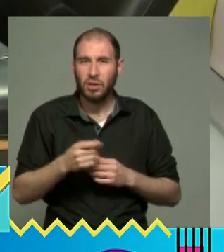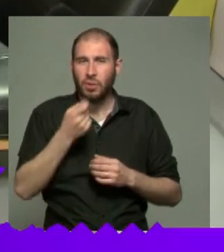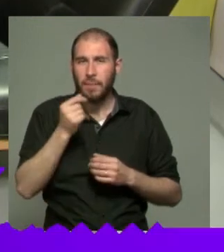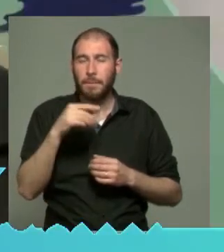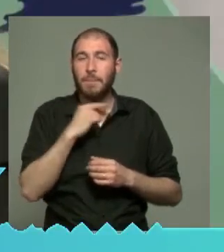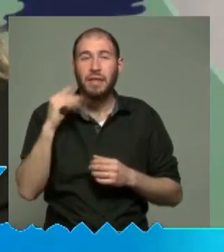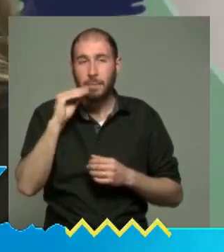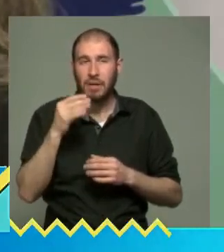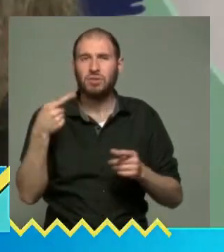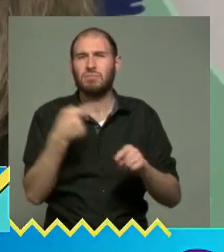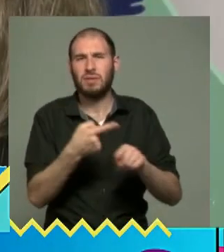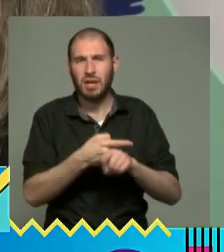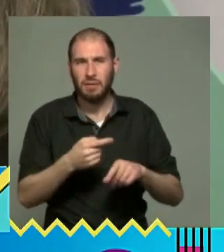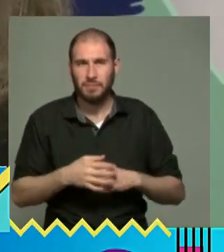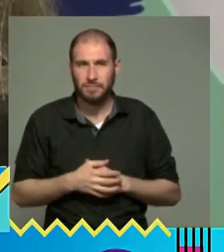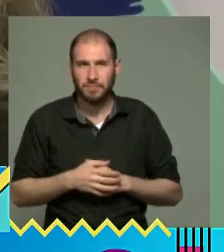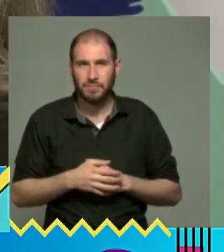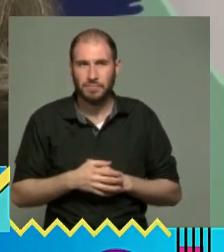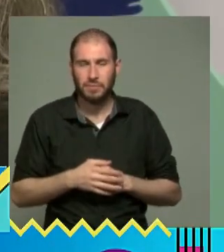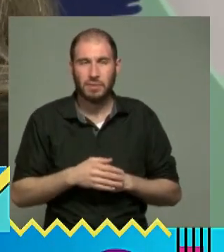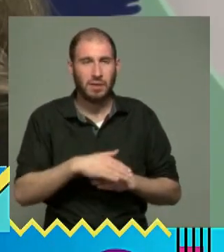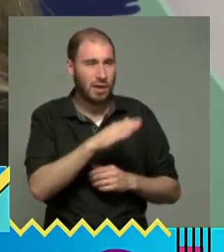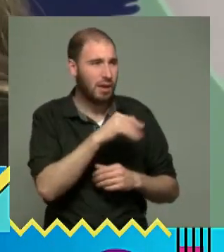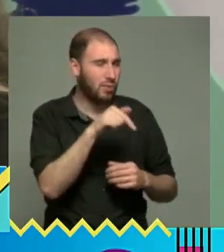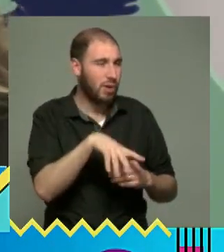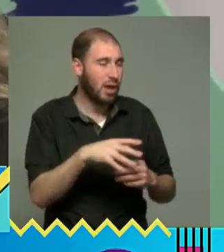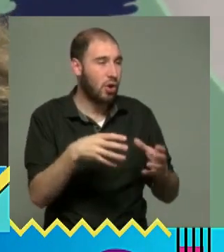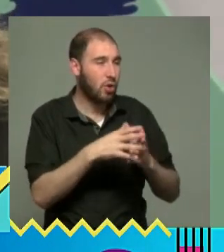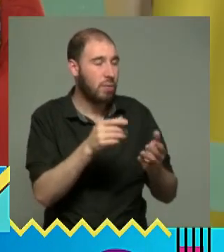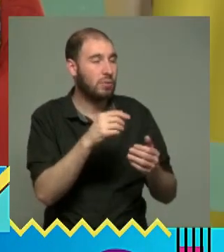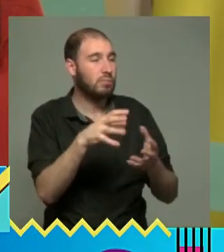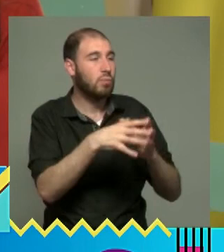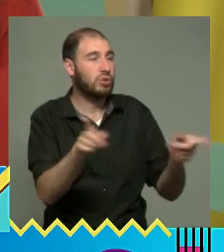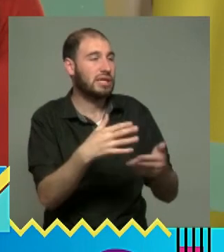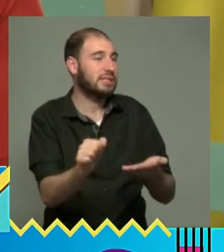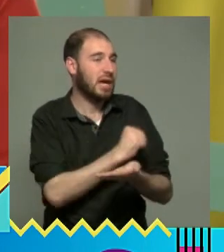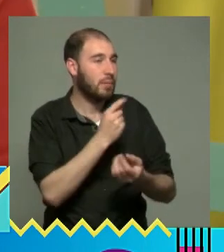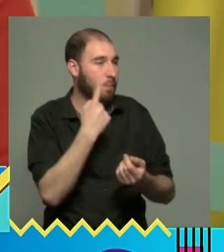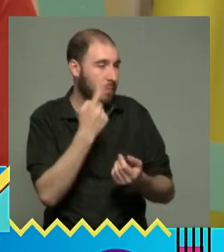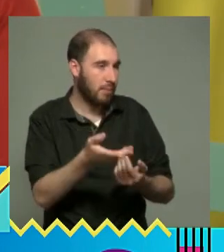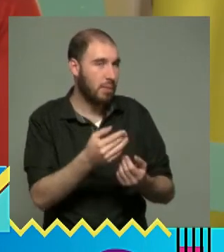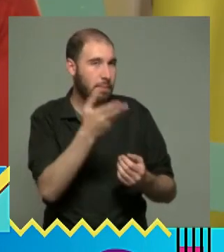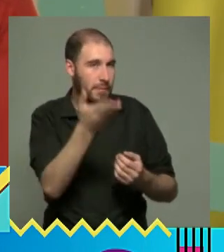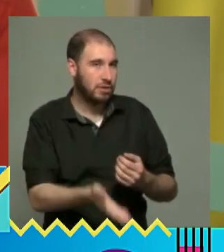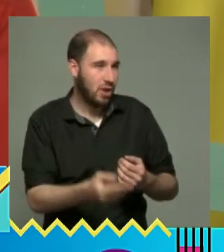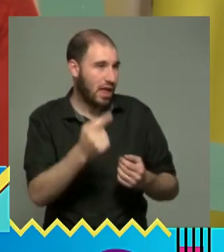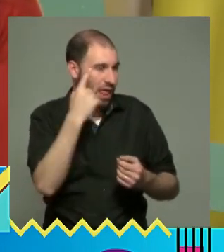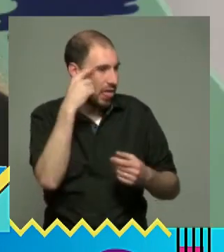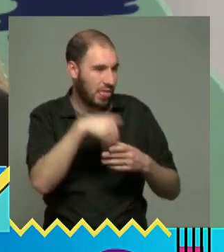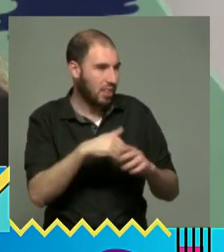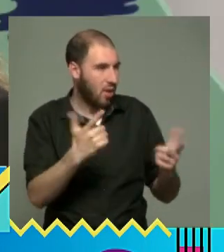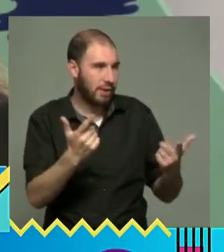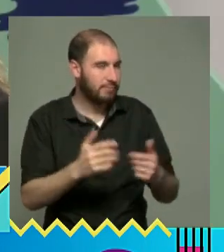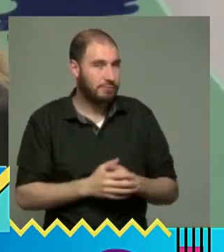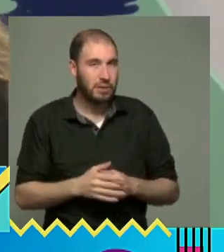padre Pato tanto se quejó a El chicos. padre Pato bajó a una banda por tocar en No vivo. importa, a Estamos ver, hablando de una estamos persona hablando de otra irracional cosa. completamente. Hablamos,